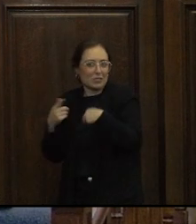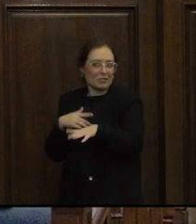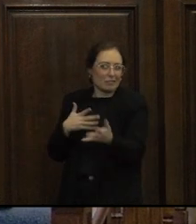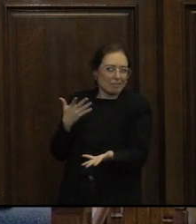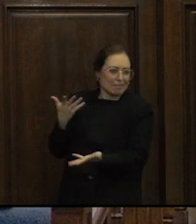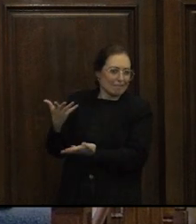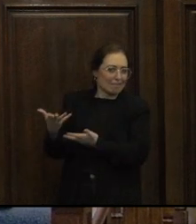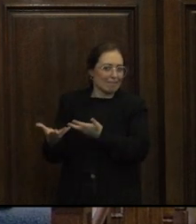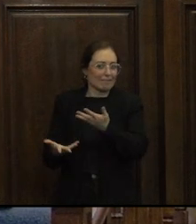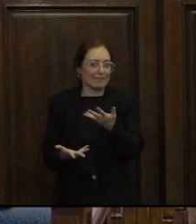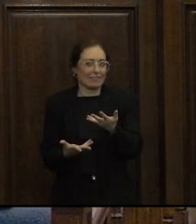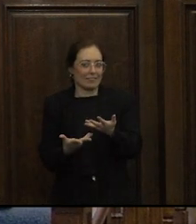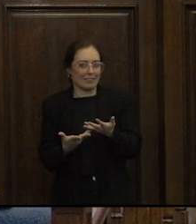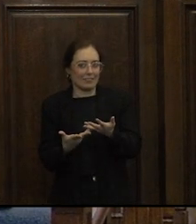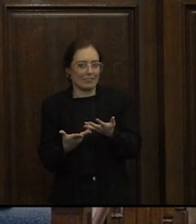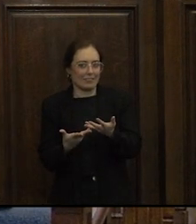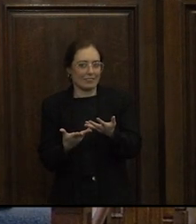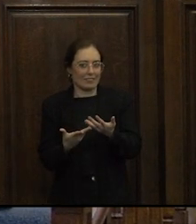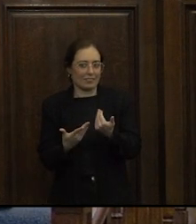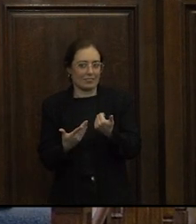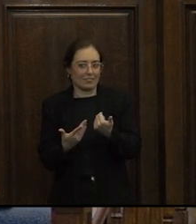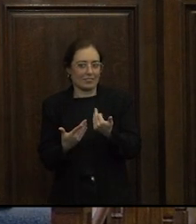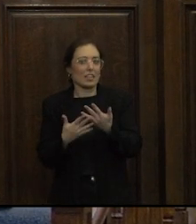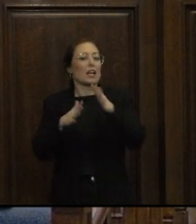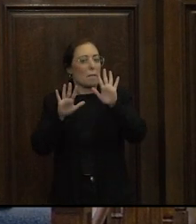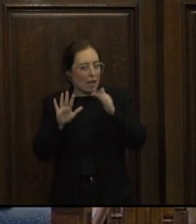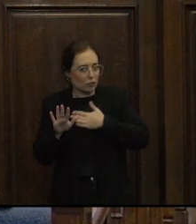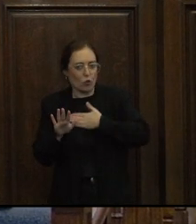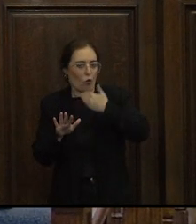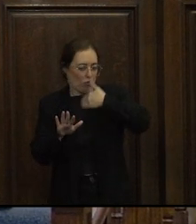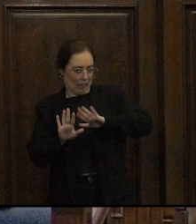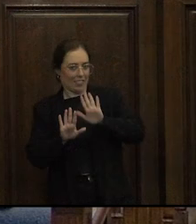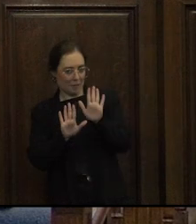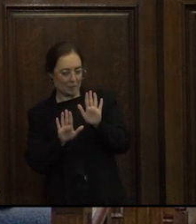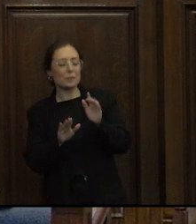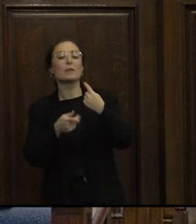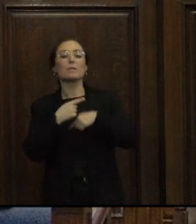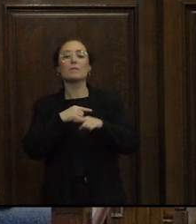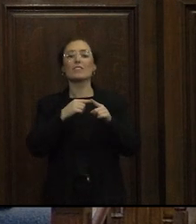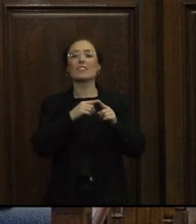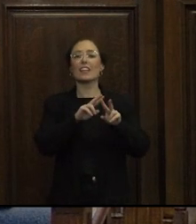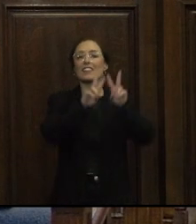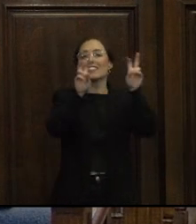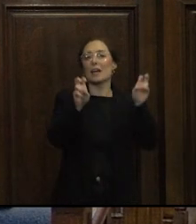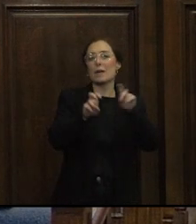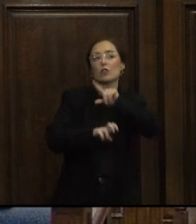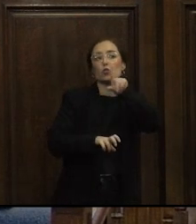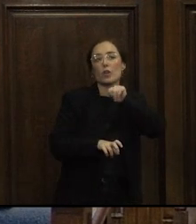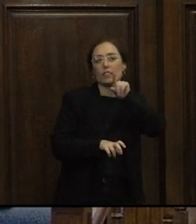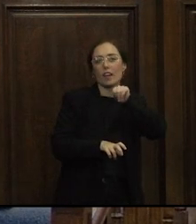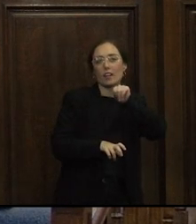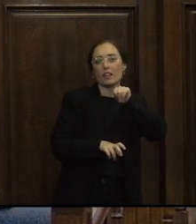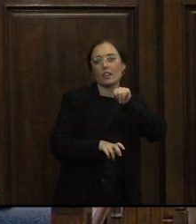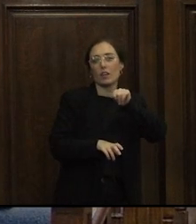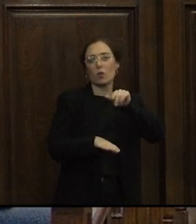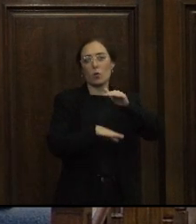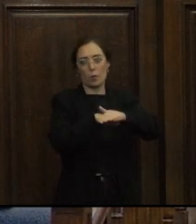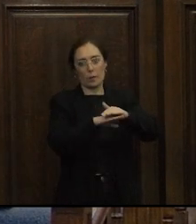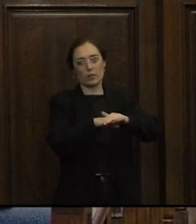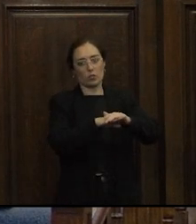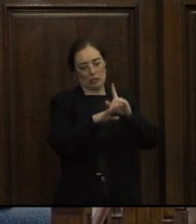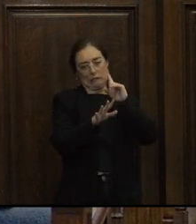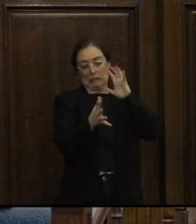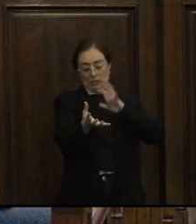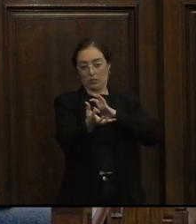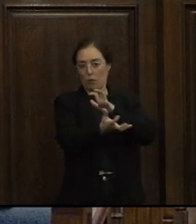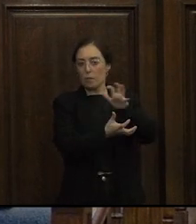retractación medio relativa el poder, que capaz no lo entendí bien a eso. Y en el tema de las fake news, Twitter, por ejemplo, que es un lugar muy